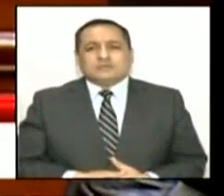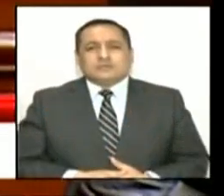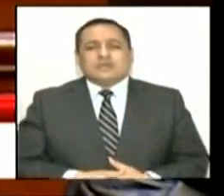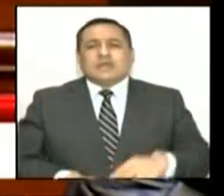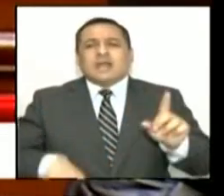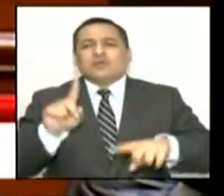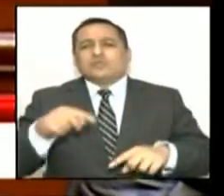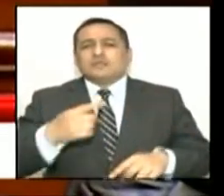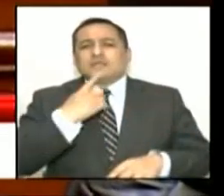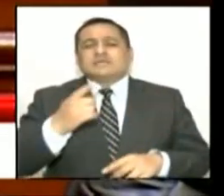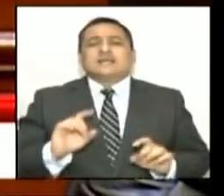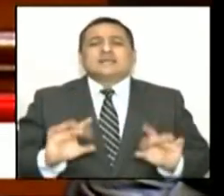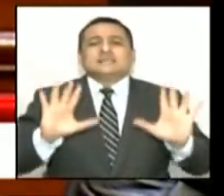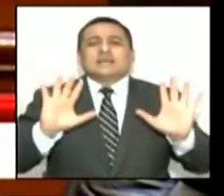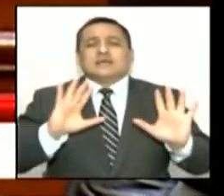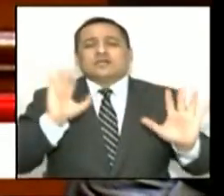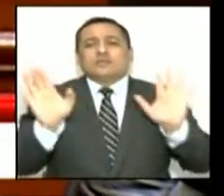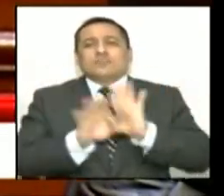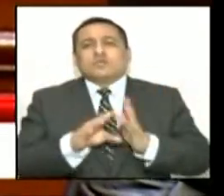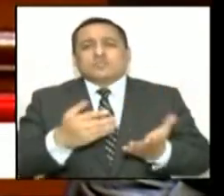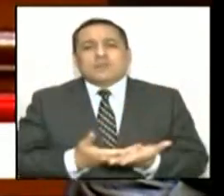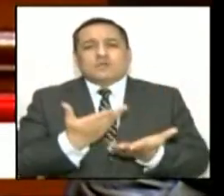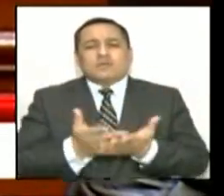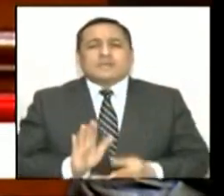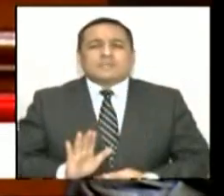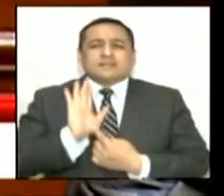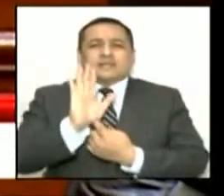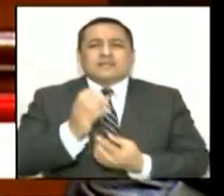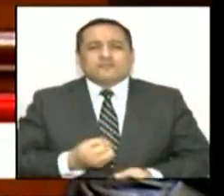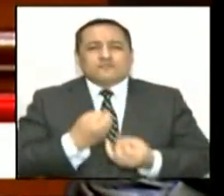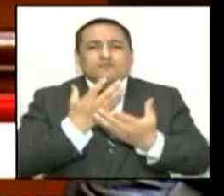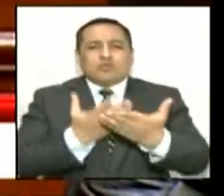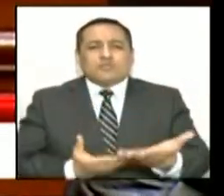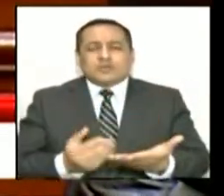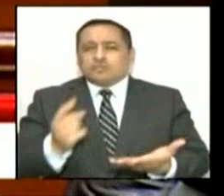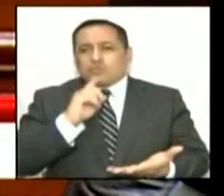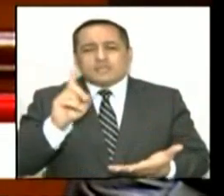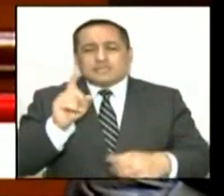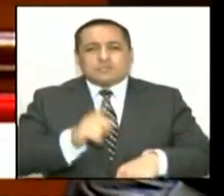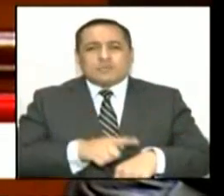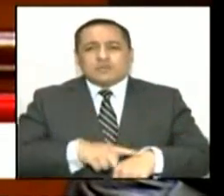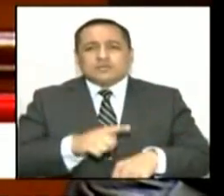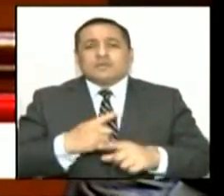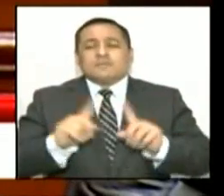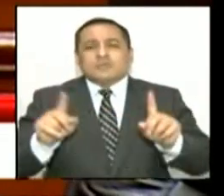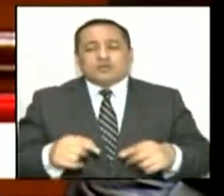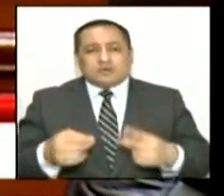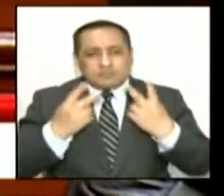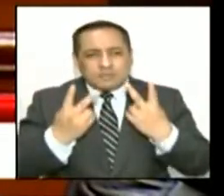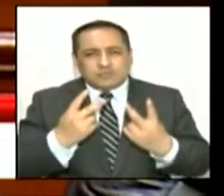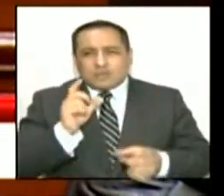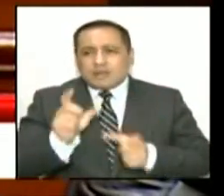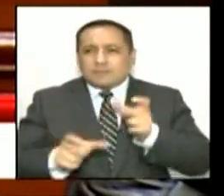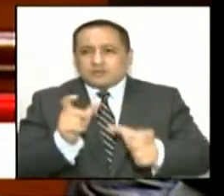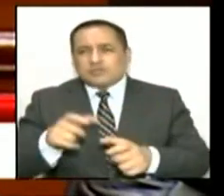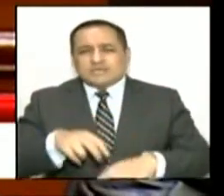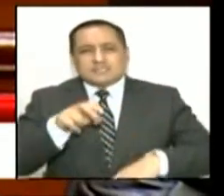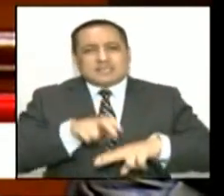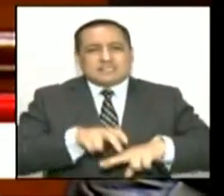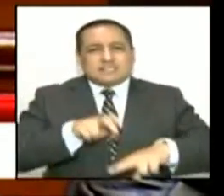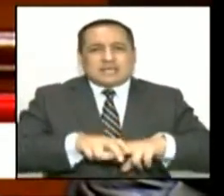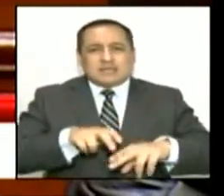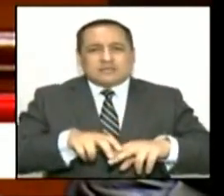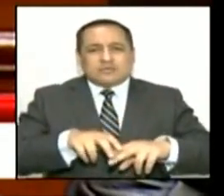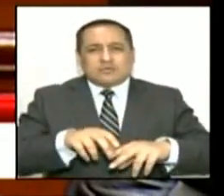Algunos decían que quizá los planteamientos declarativos no eran el momento, pero viendo a las personas sentadas en la